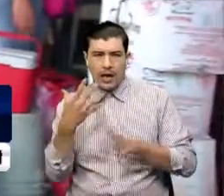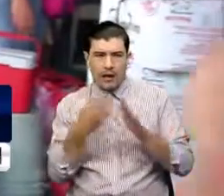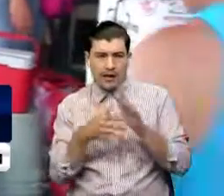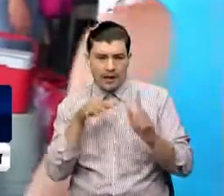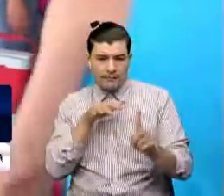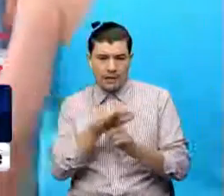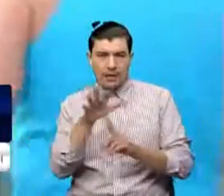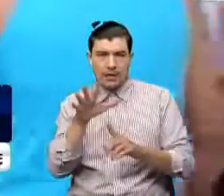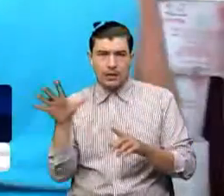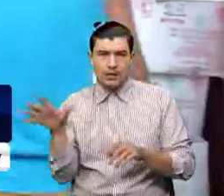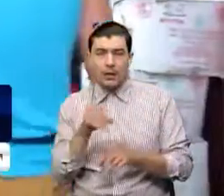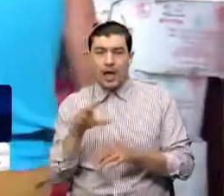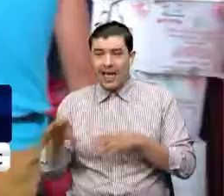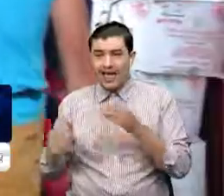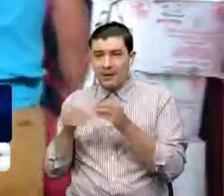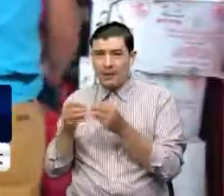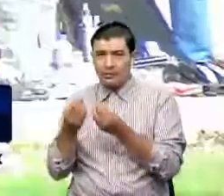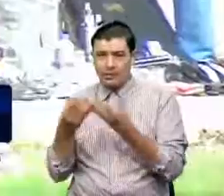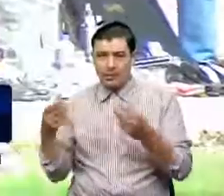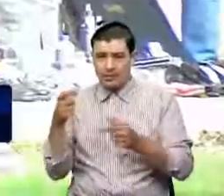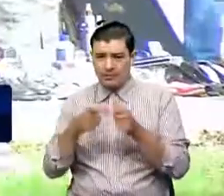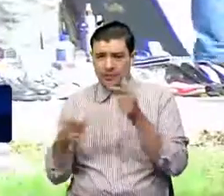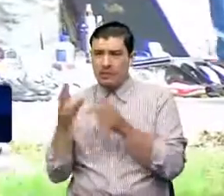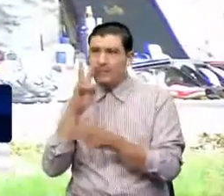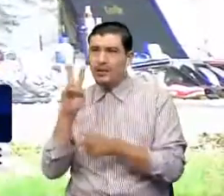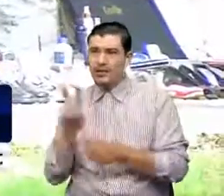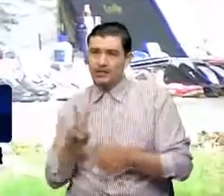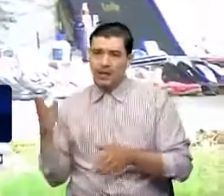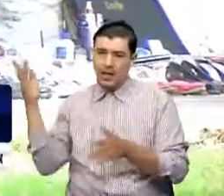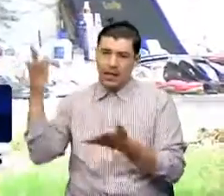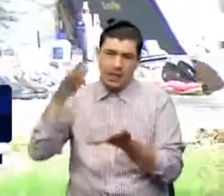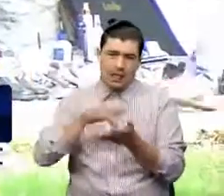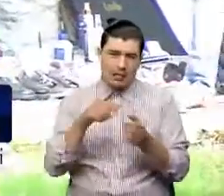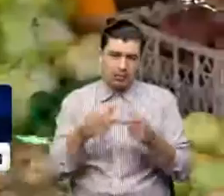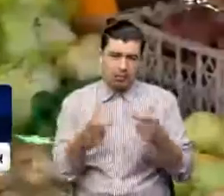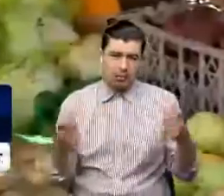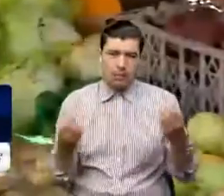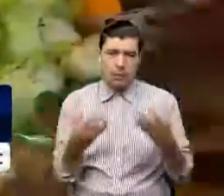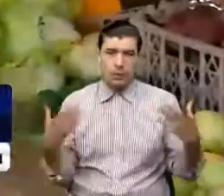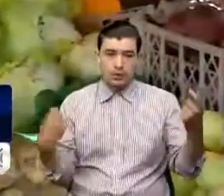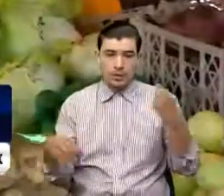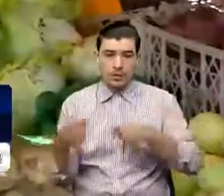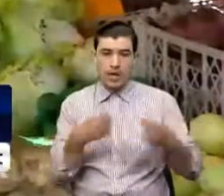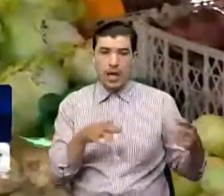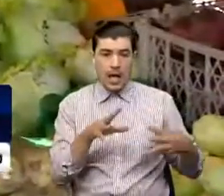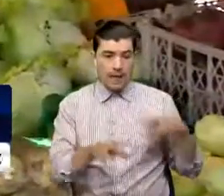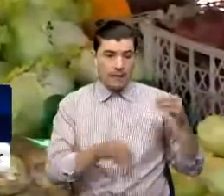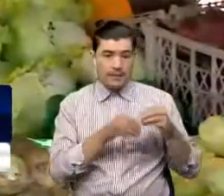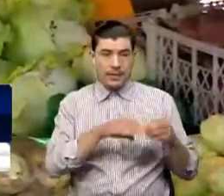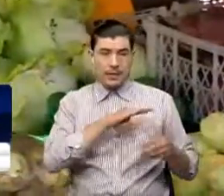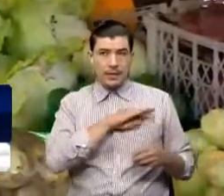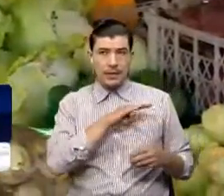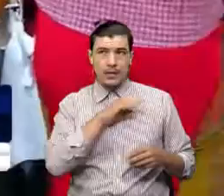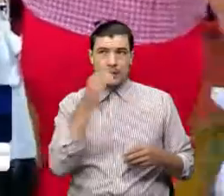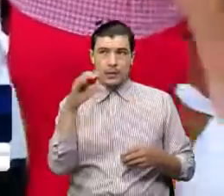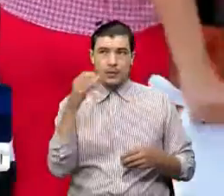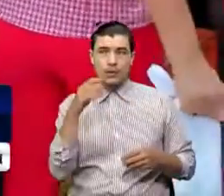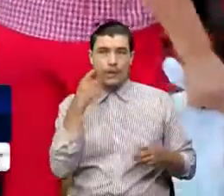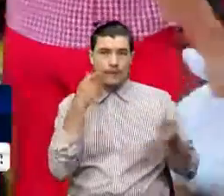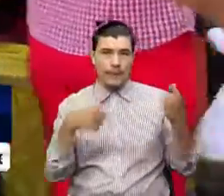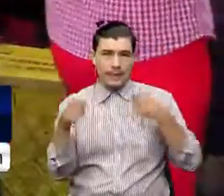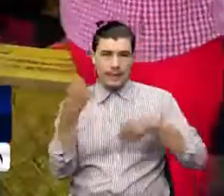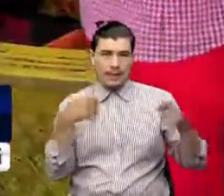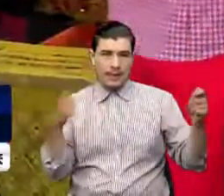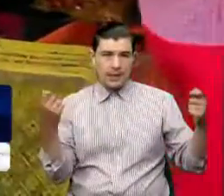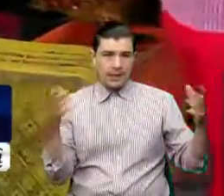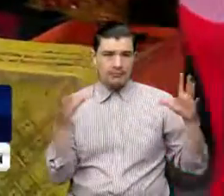eso se ha incrementado los venezolanos sin embargo la alcaldía de cúcuta creó los mercados satélite como estrategia de